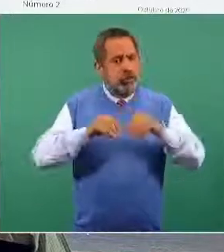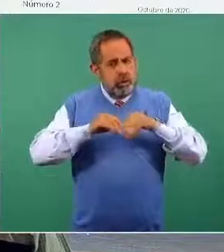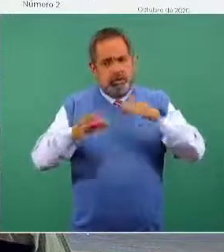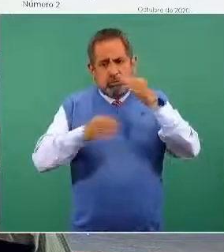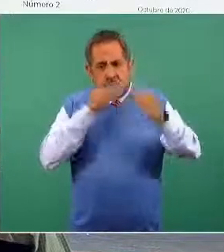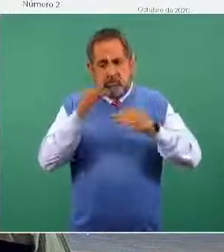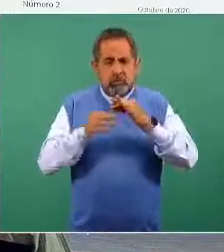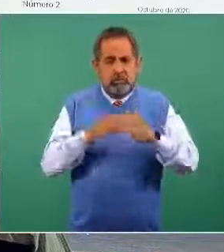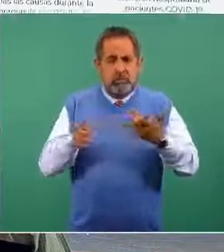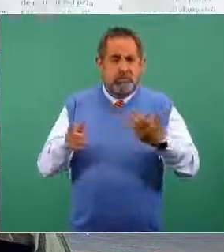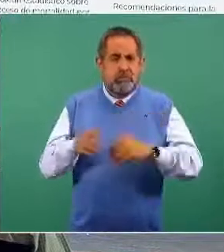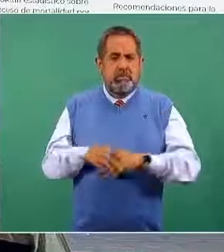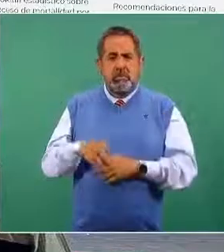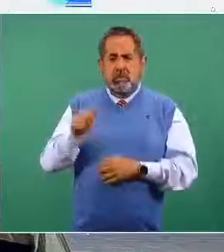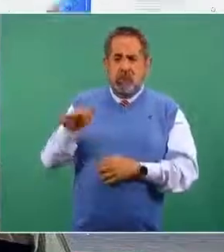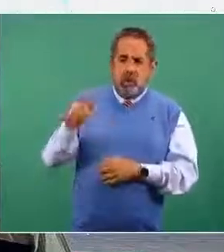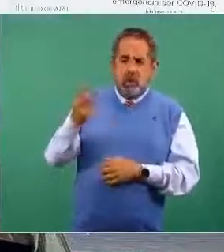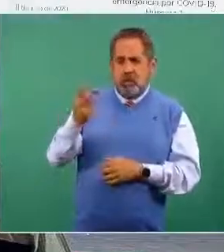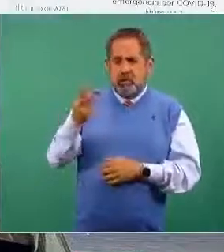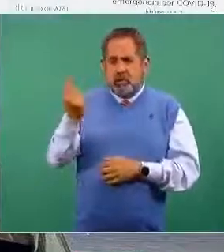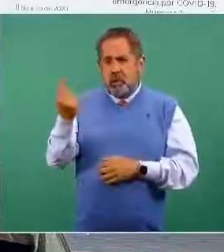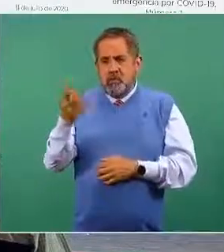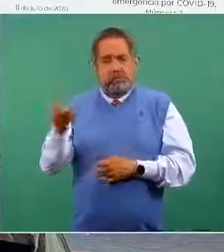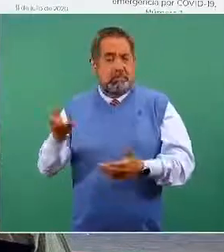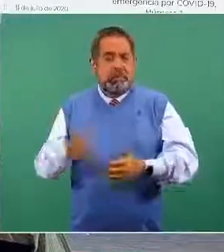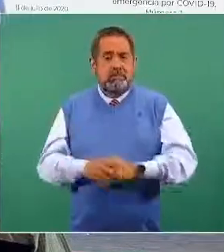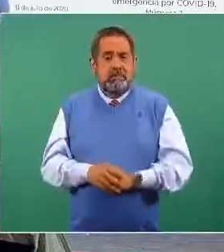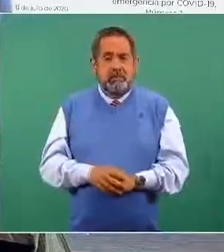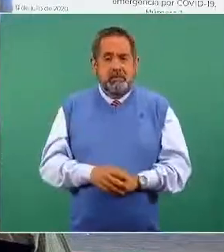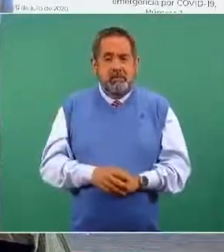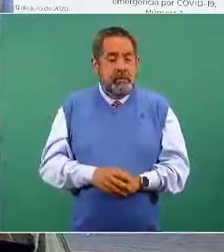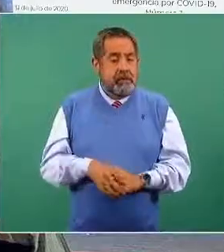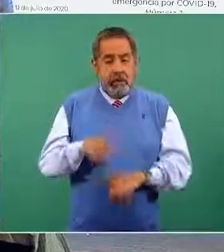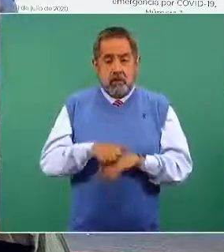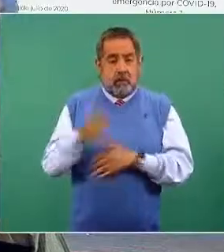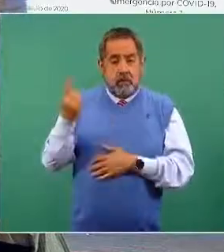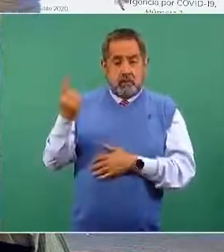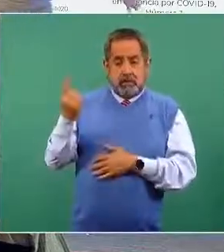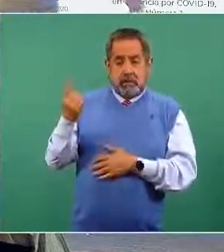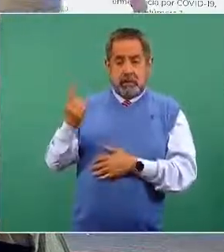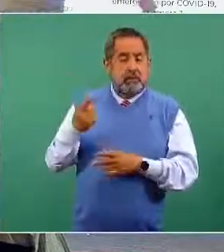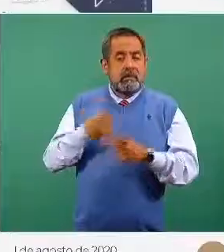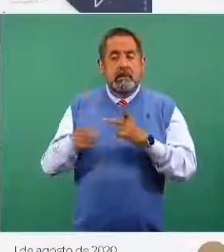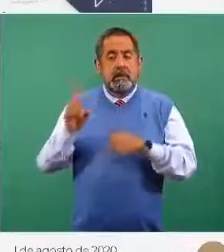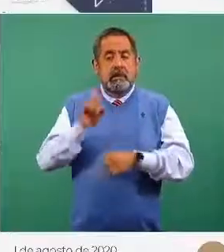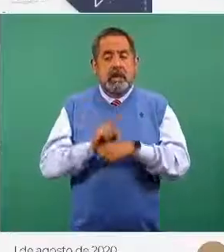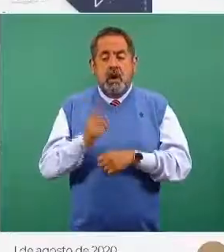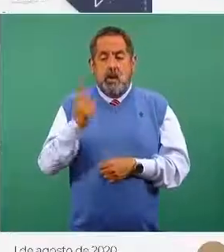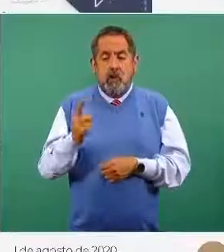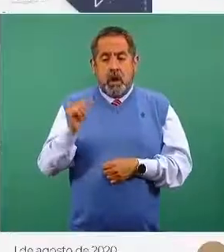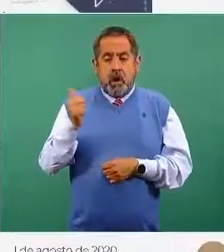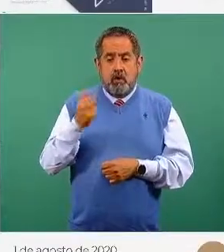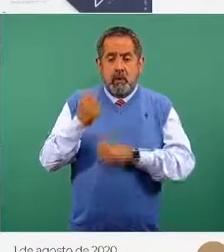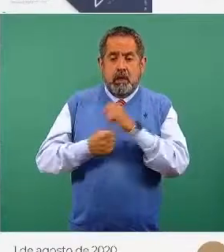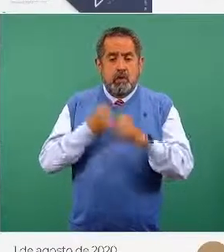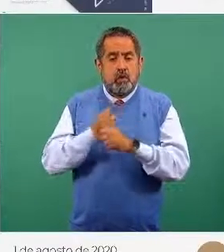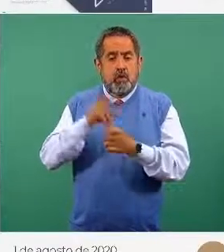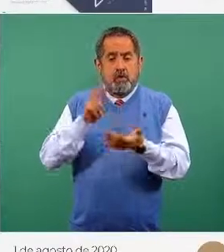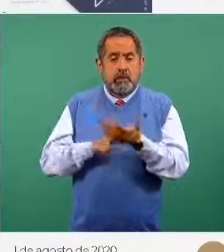El número 2 y por ahí está el número 1. Aquí. Este número 1 lo publicamos el 1 de agosto de